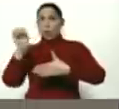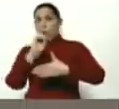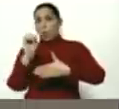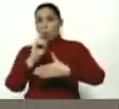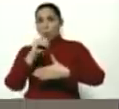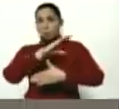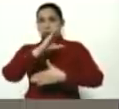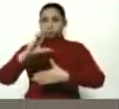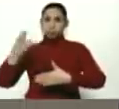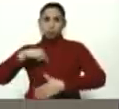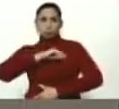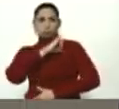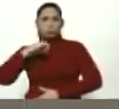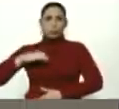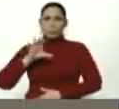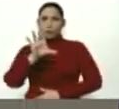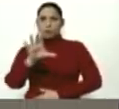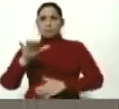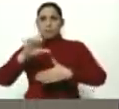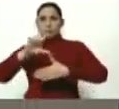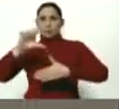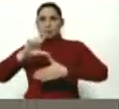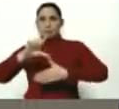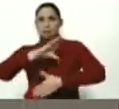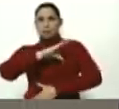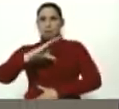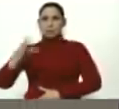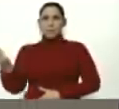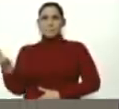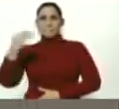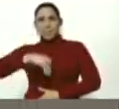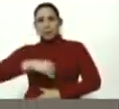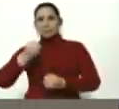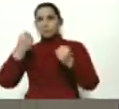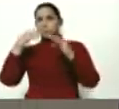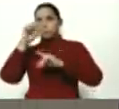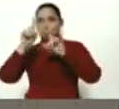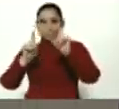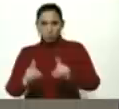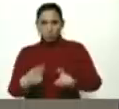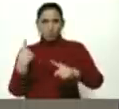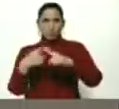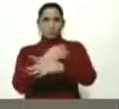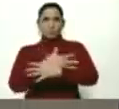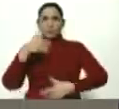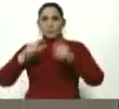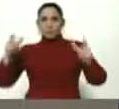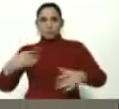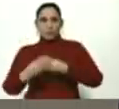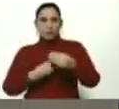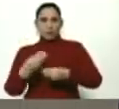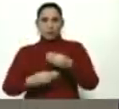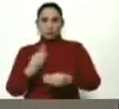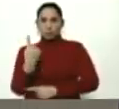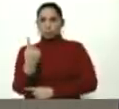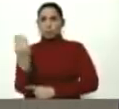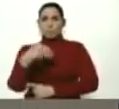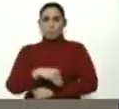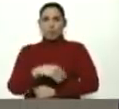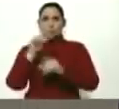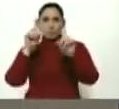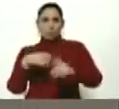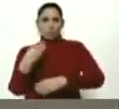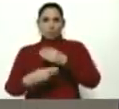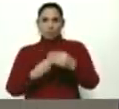del Caribe. Somos el país de América Latina y del Caribe que más cantidad de pruebas por millón de habitantes ha realizado y uno de los que más pruebas ha